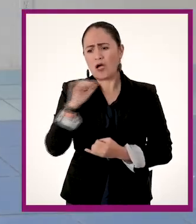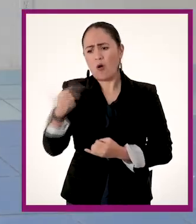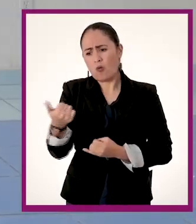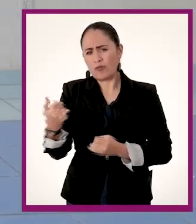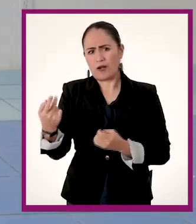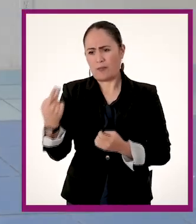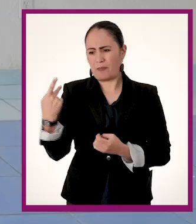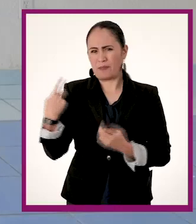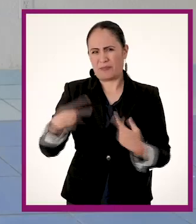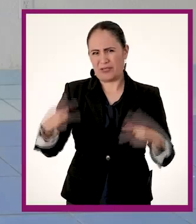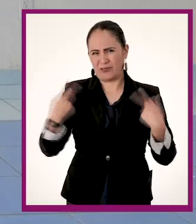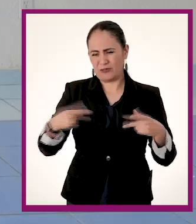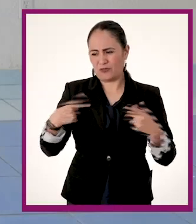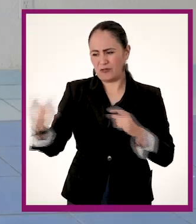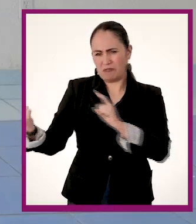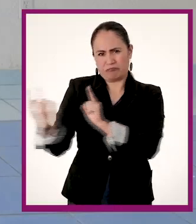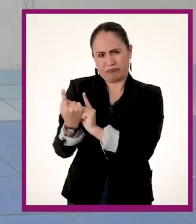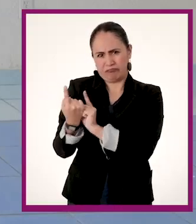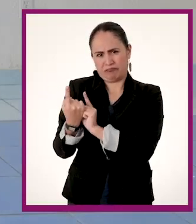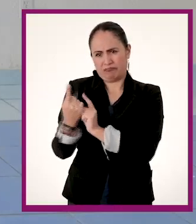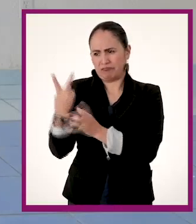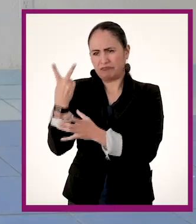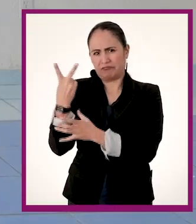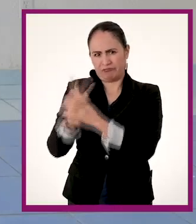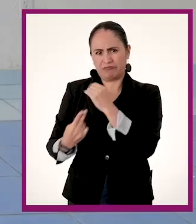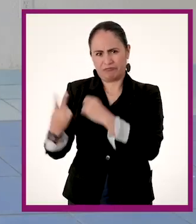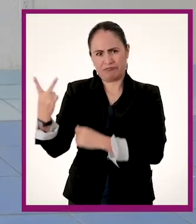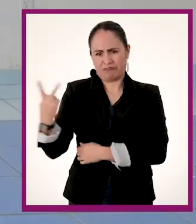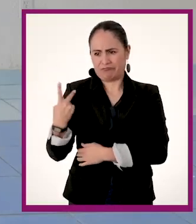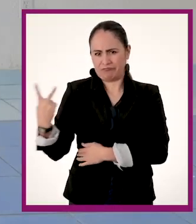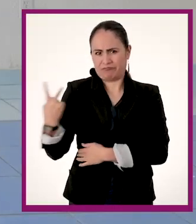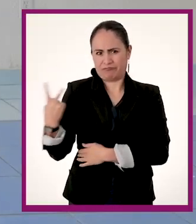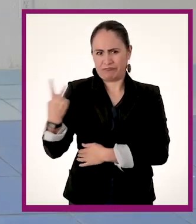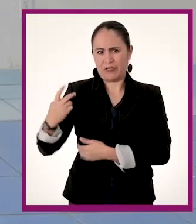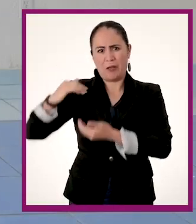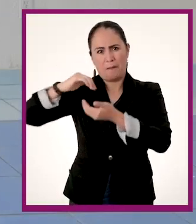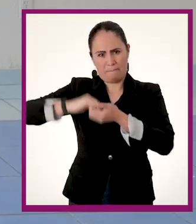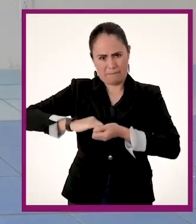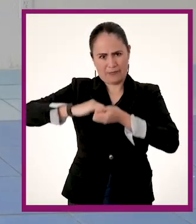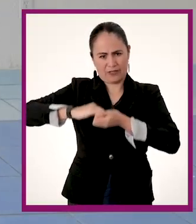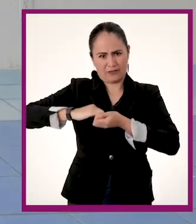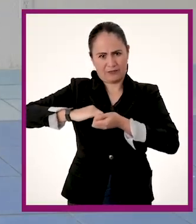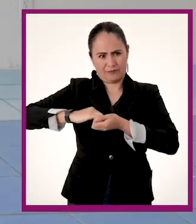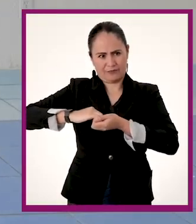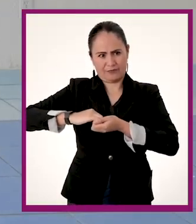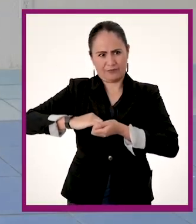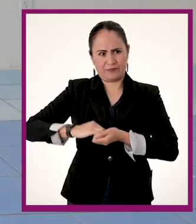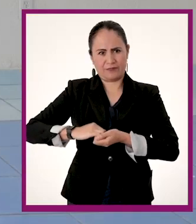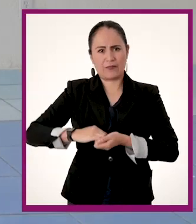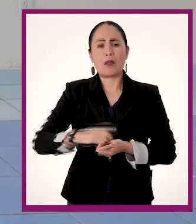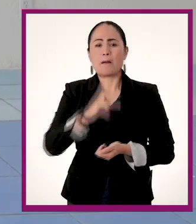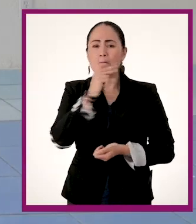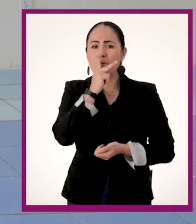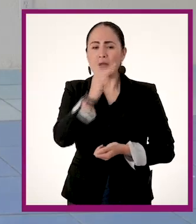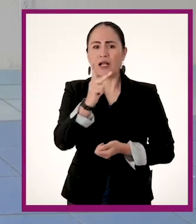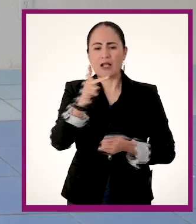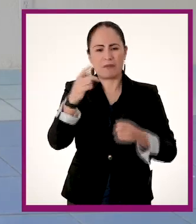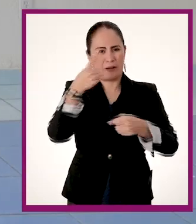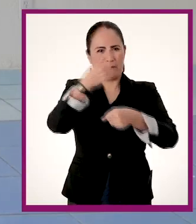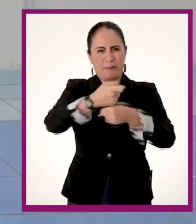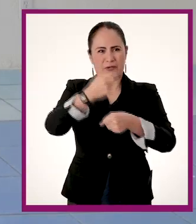una pareja, el compañero de al lado. Aquí nos podemos tomar de las manos y en la primera